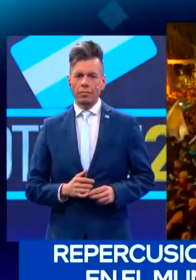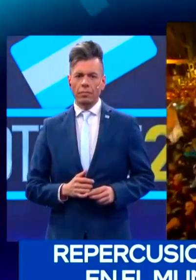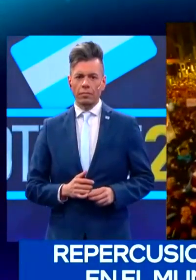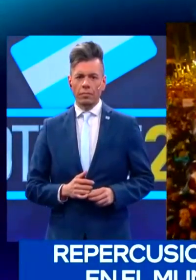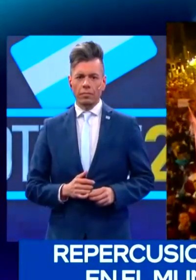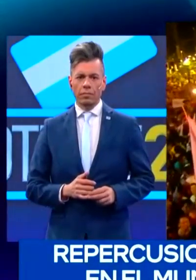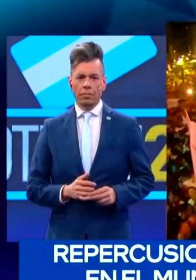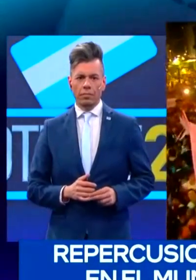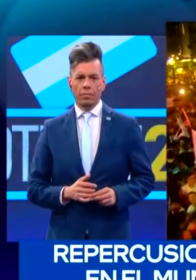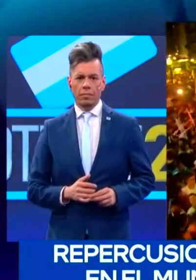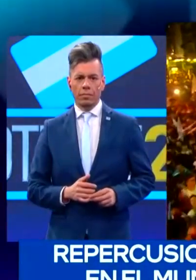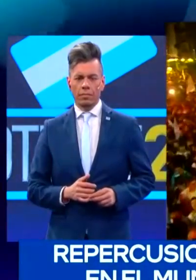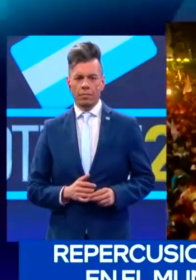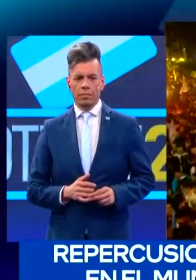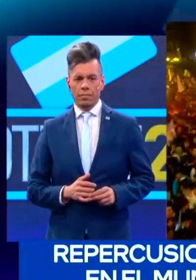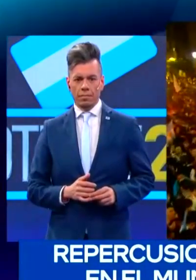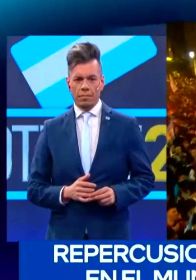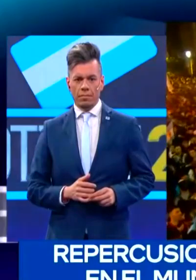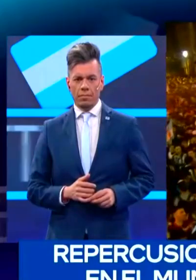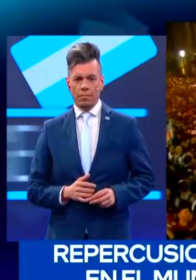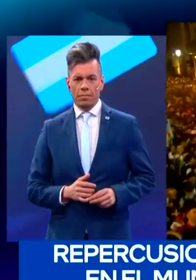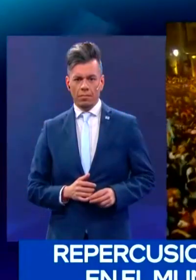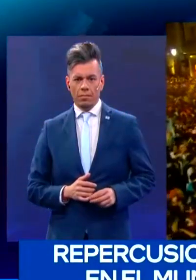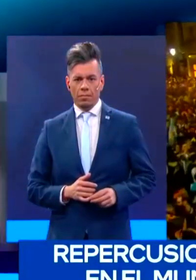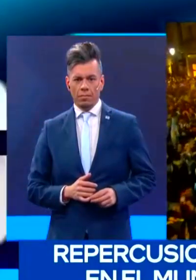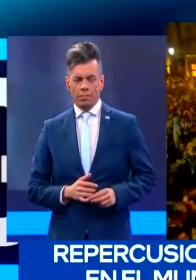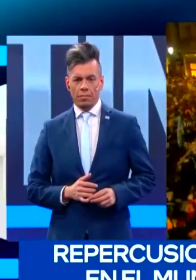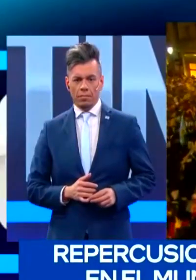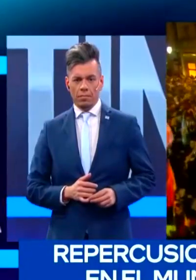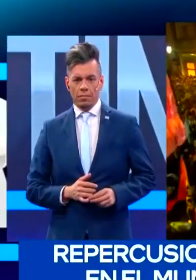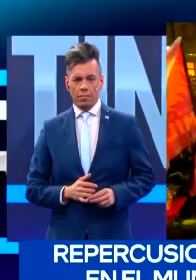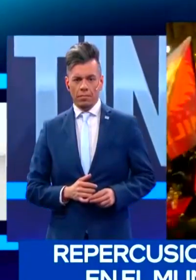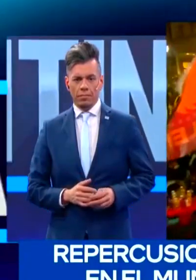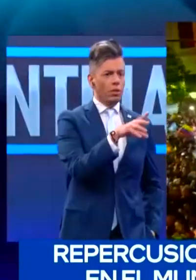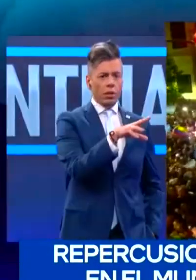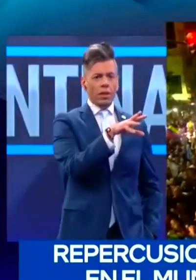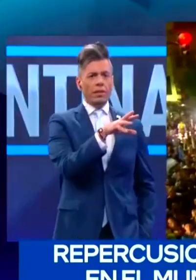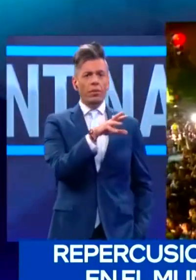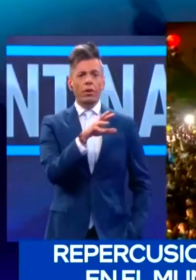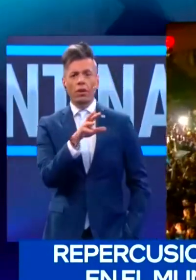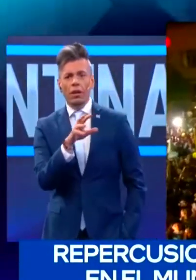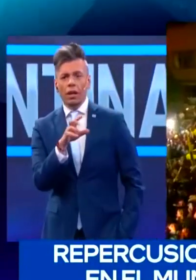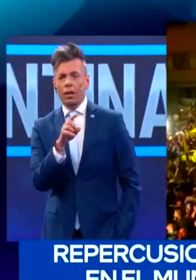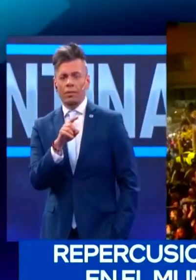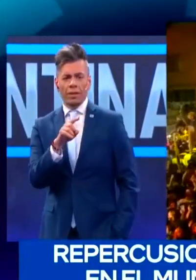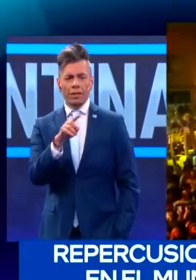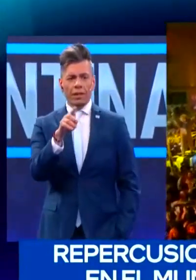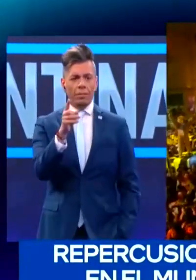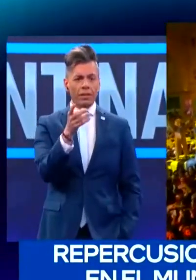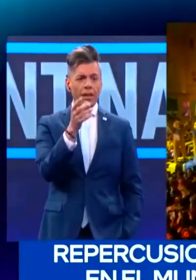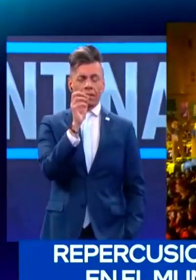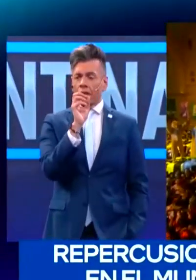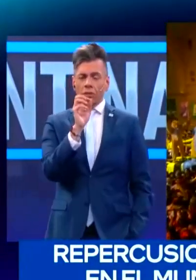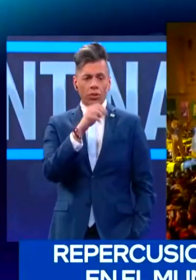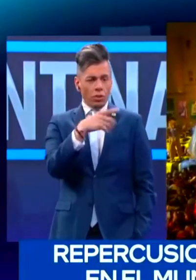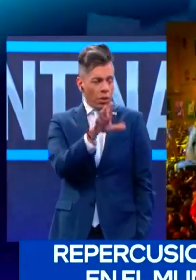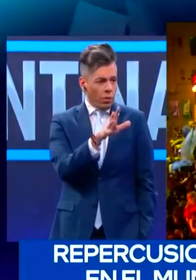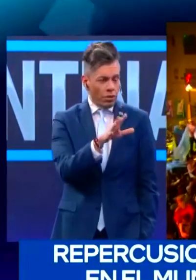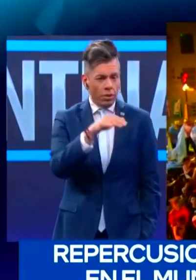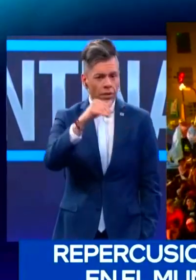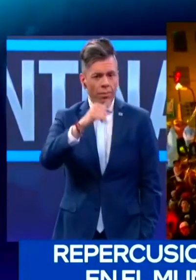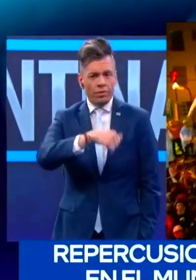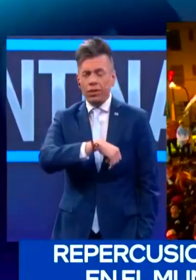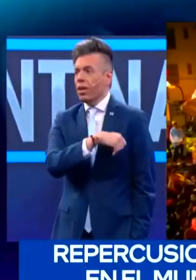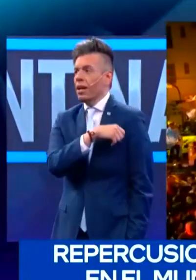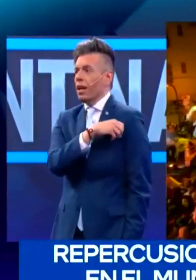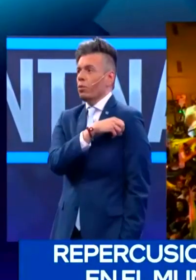el candidato Sergio Massa y que la propuesta de Milei claramente les asusta. Está bueno el debate que planteas. Yo no estoy de acuerdo con